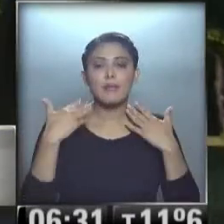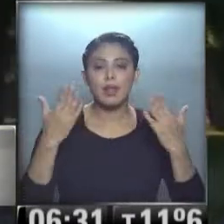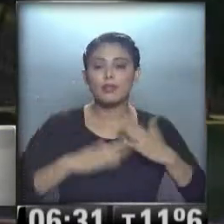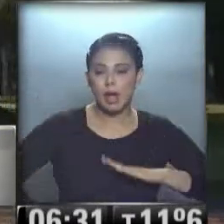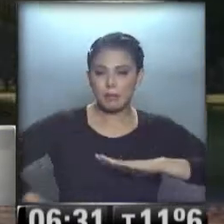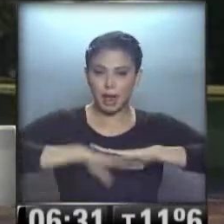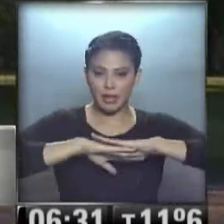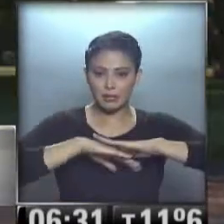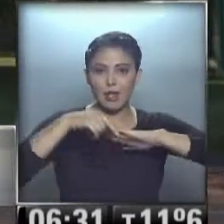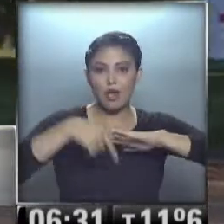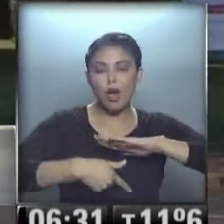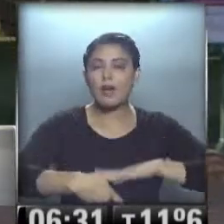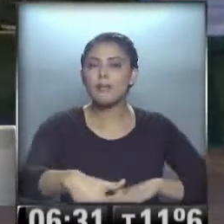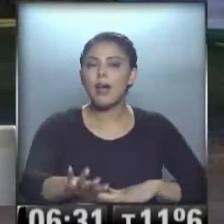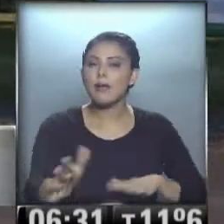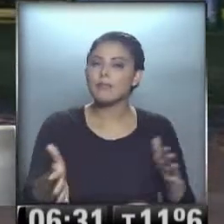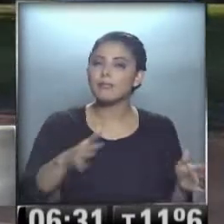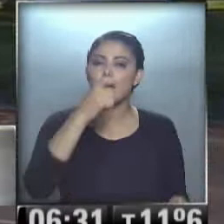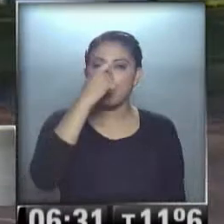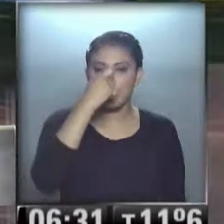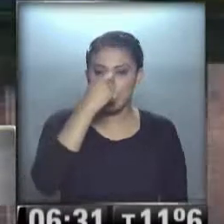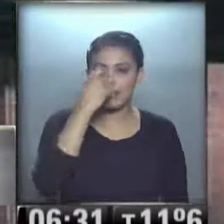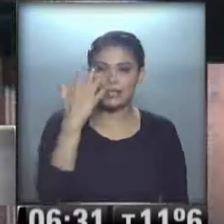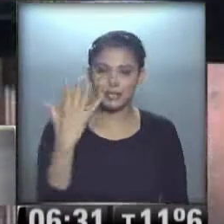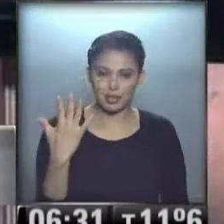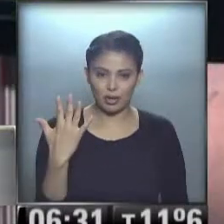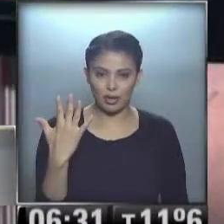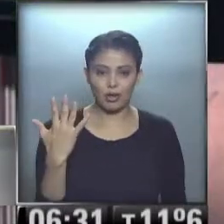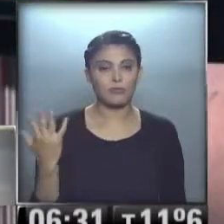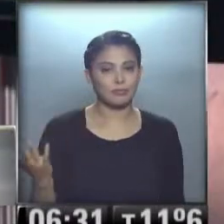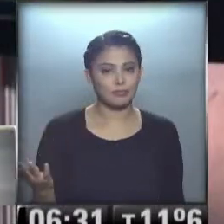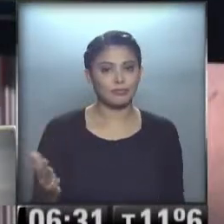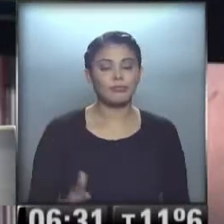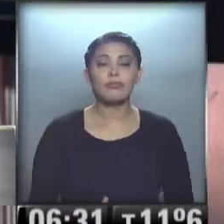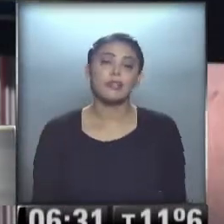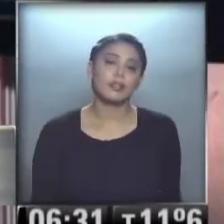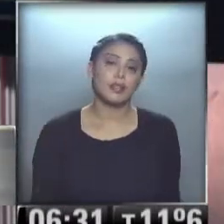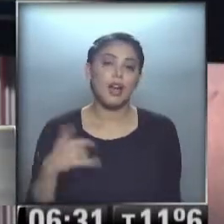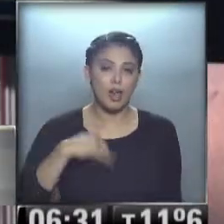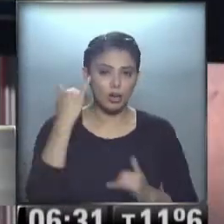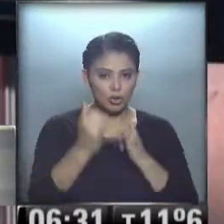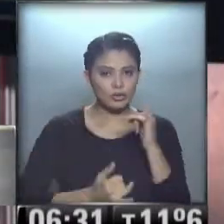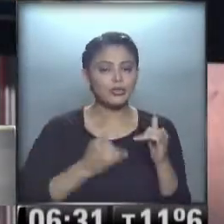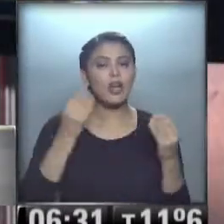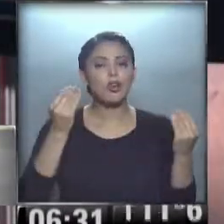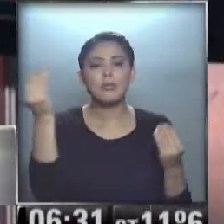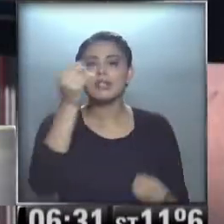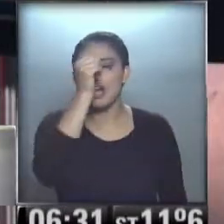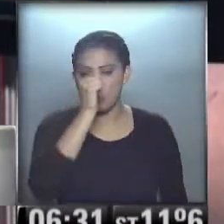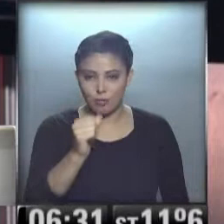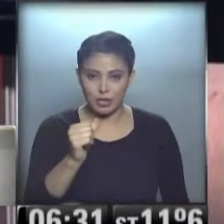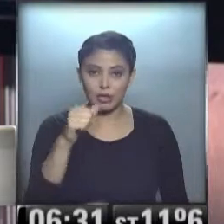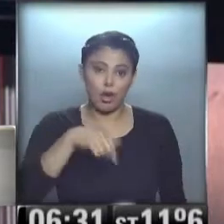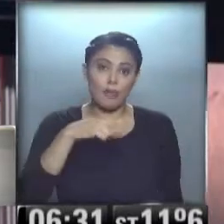máxima estimada del orden de los 25 grados para hoy. Y ya les anticipamos el fin de semana, ya que